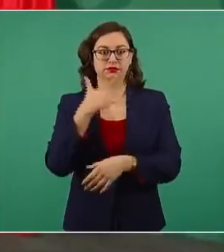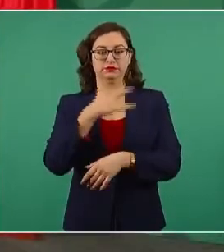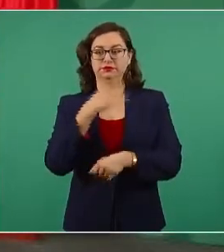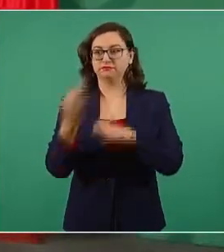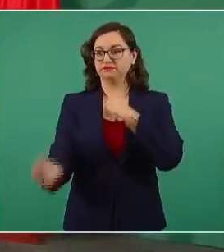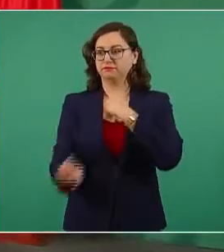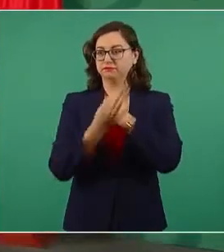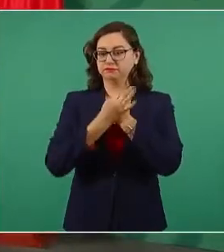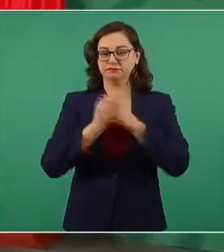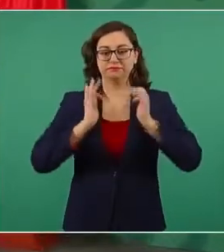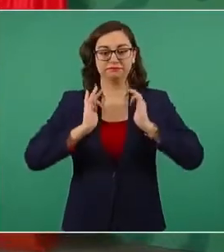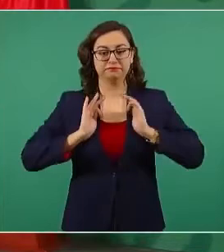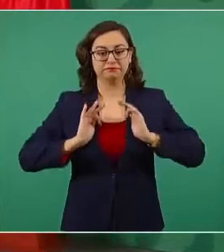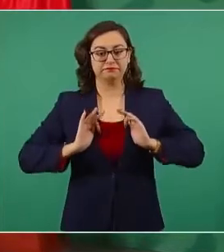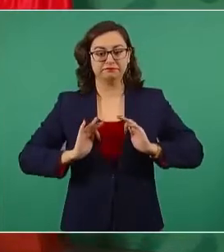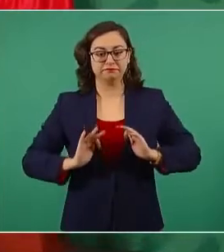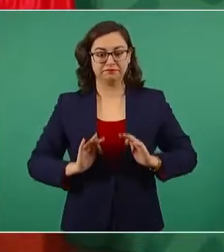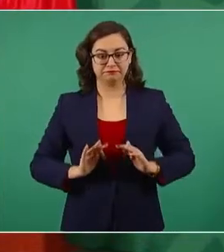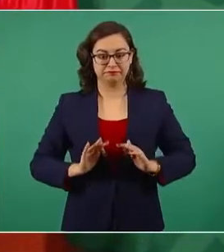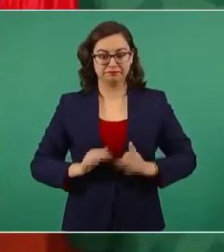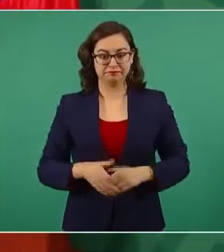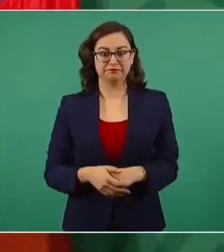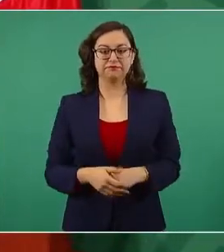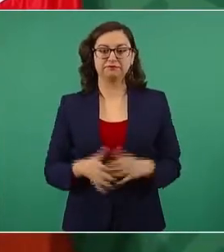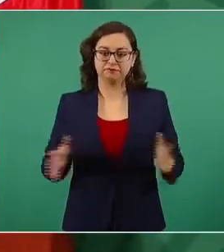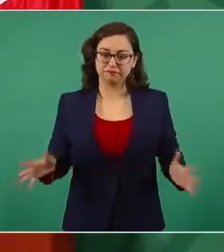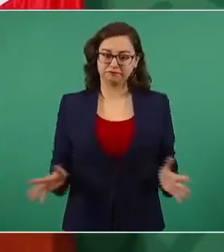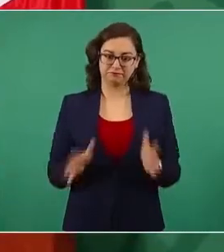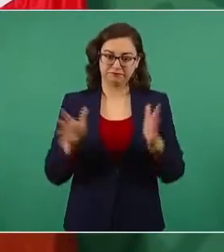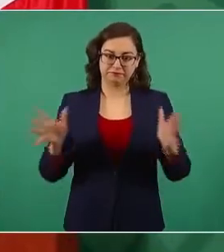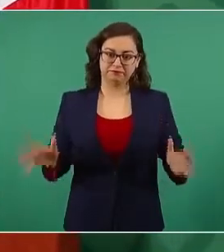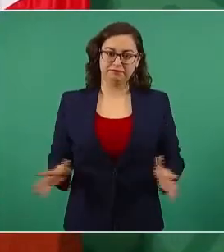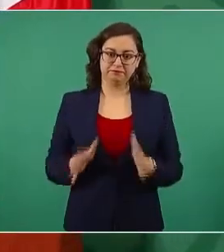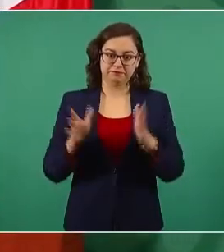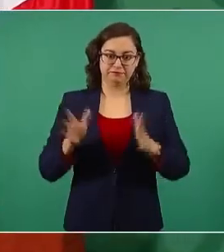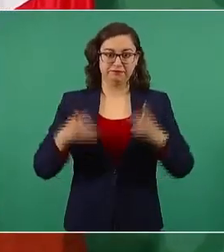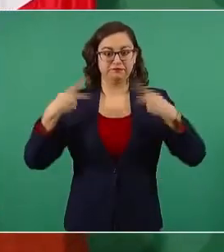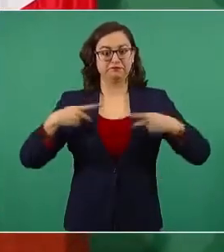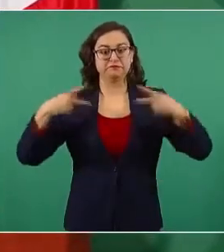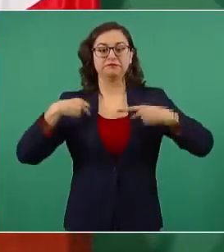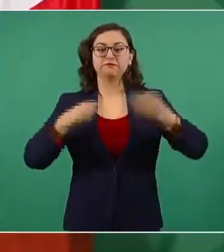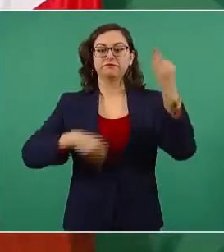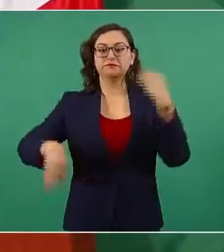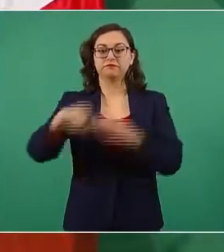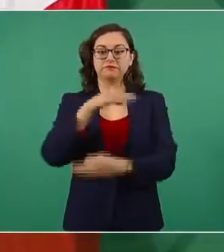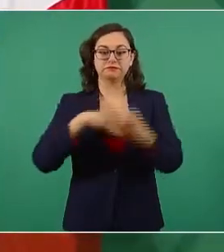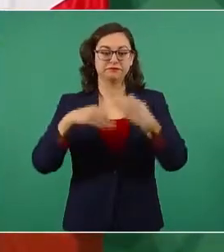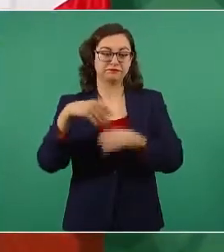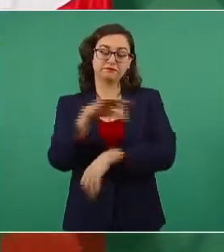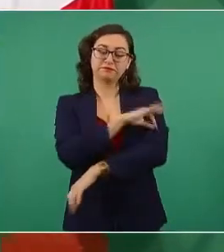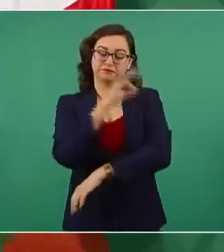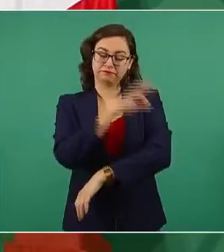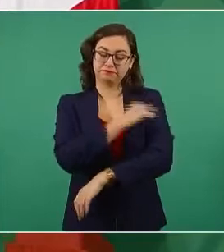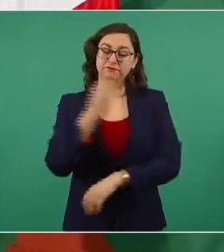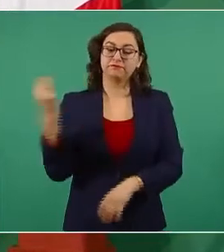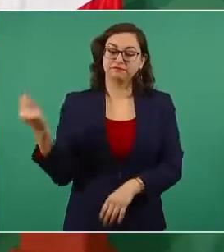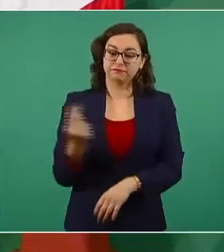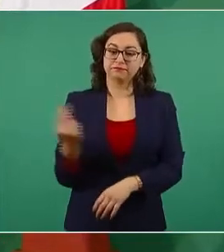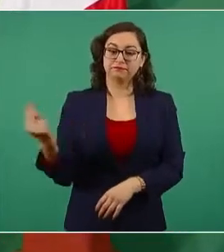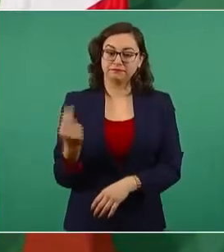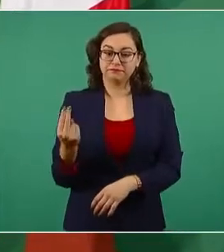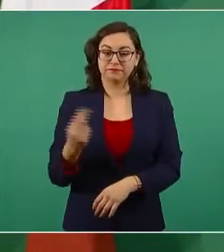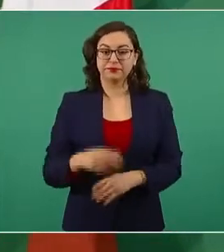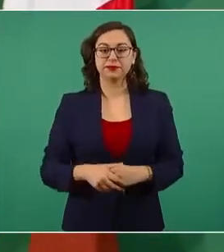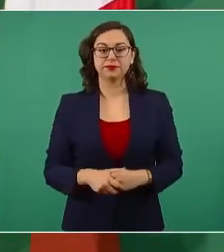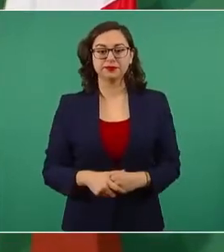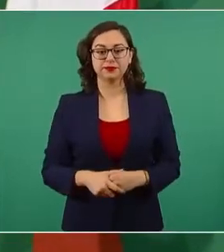seguridad. Por eso vamos a seguir promoviendo de que todos nos vacunemos.